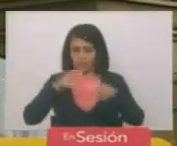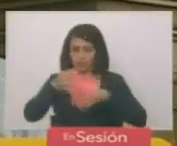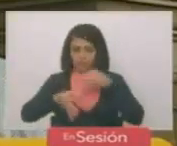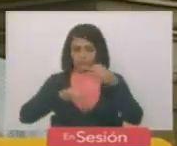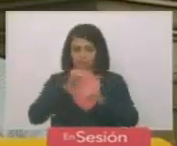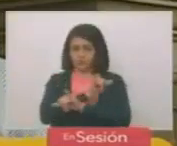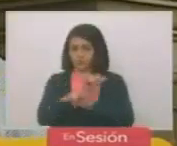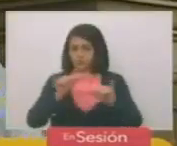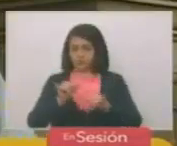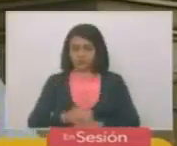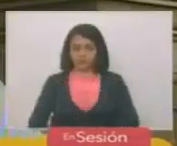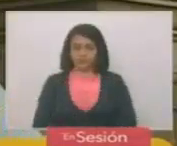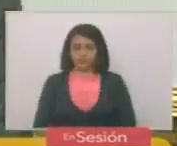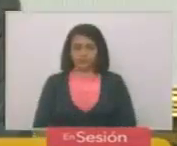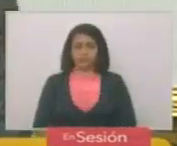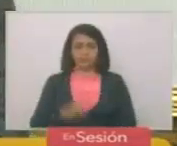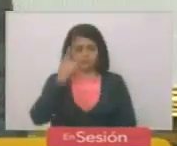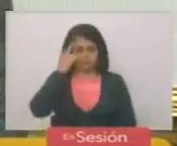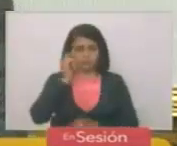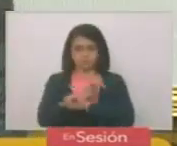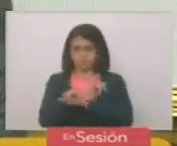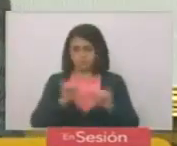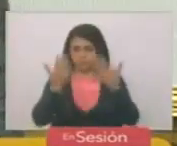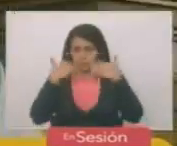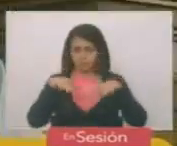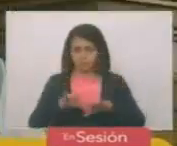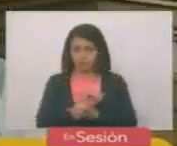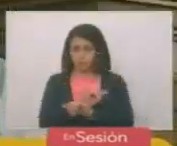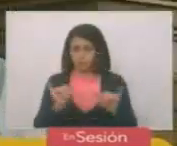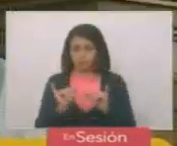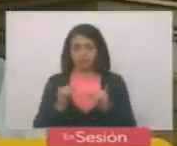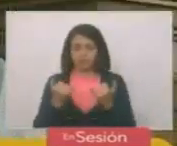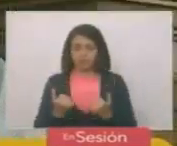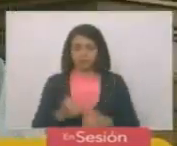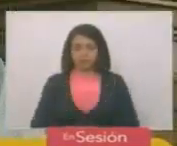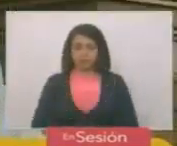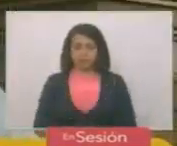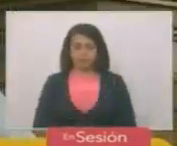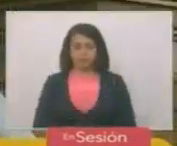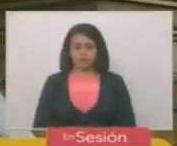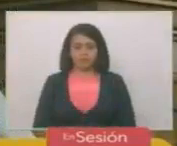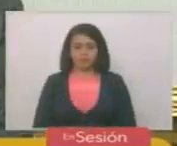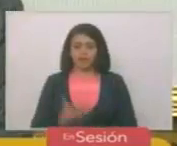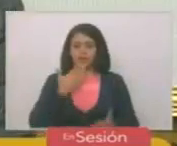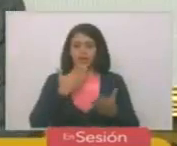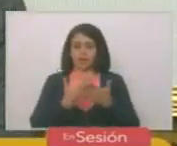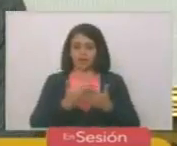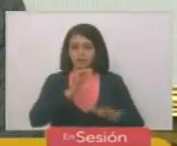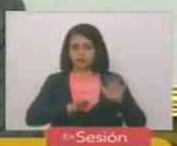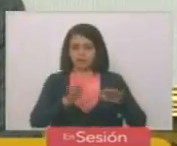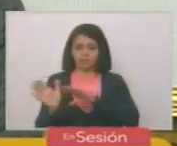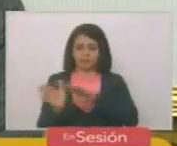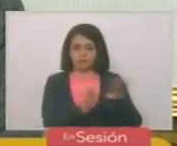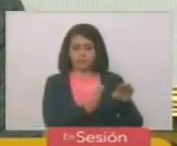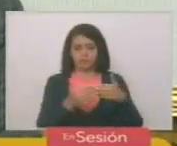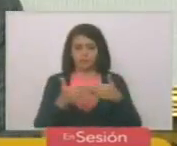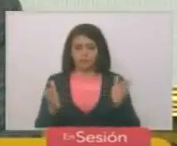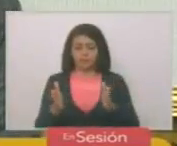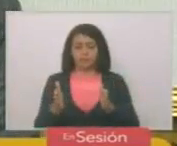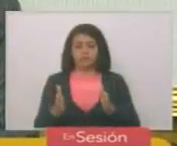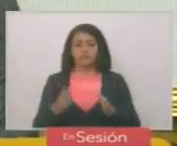todo, ciudadano presidente. En cuenta. Siguiente punto. Es todo la cuenta, ciudadano presidente. Muy bien, gracias, secretaria. Vamos a abrir un espacio